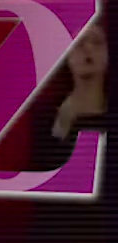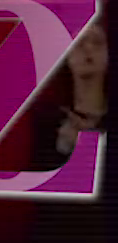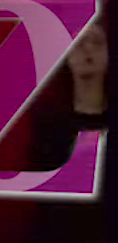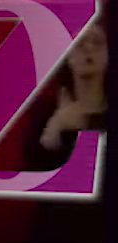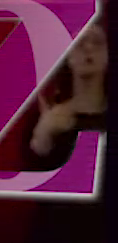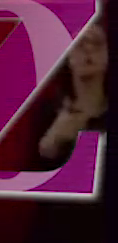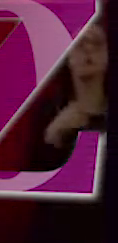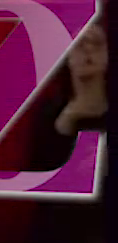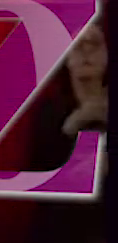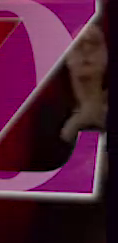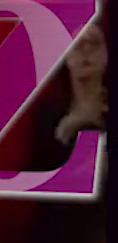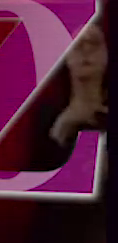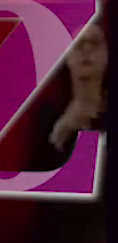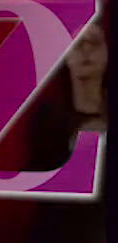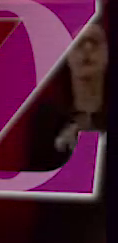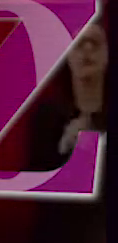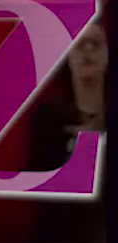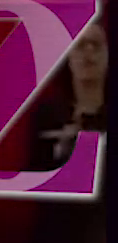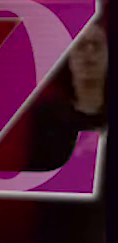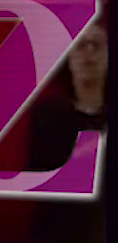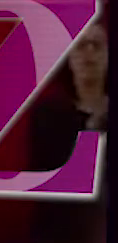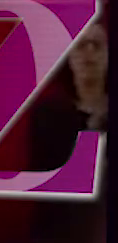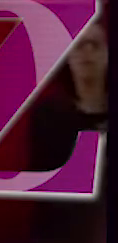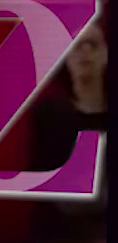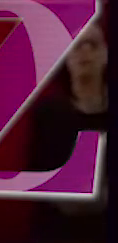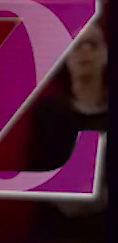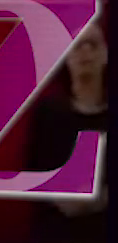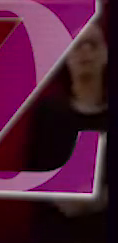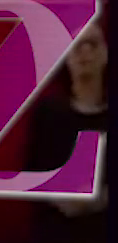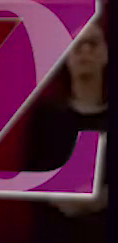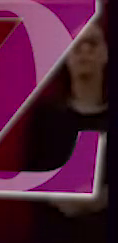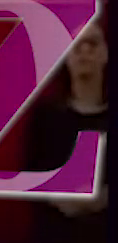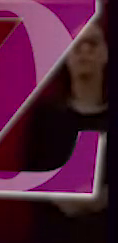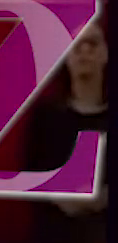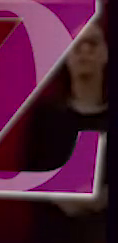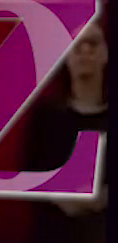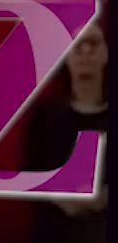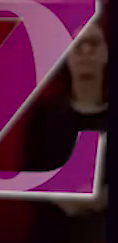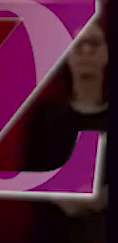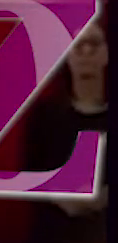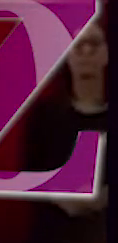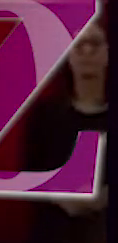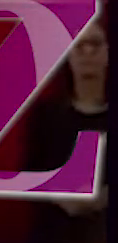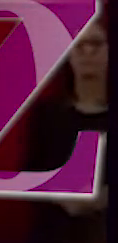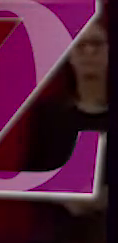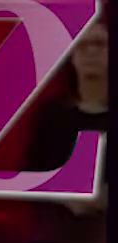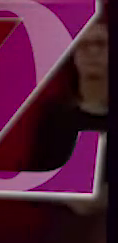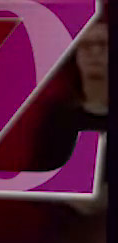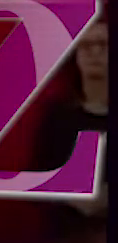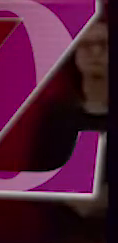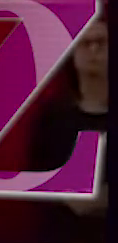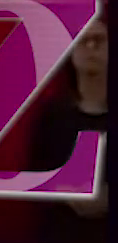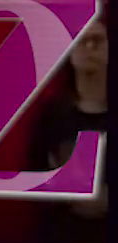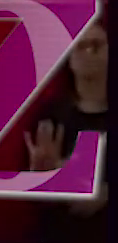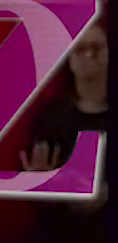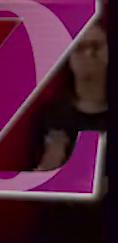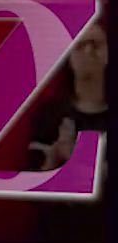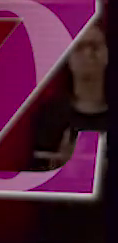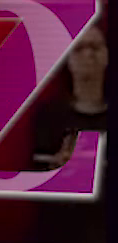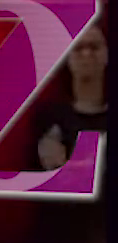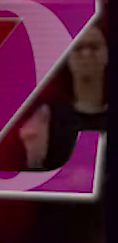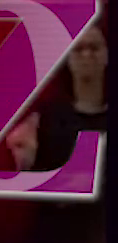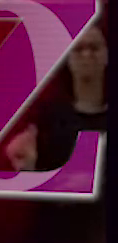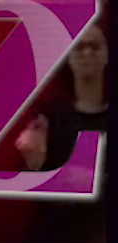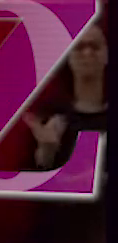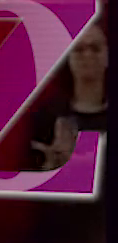él estaba asegurando. Y nuevamente va contra Reforma esta vez y dice qué barbaridad, es que en Reforma quieren acabar